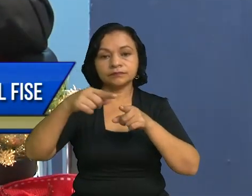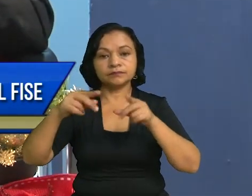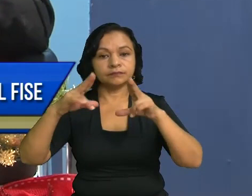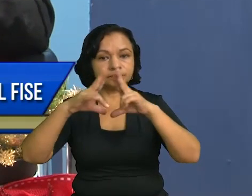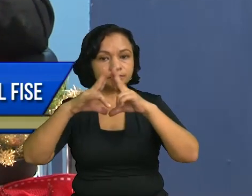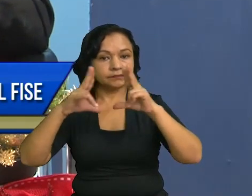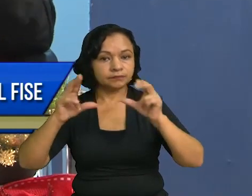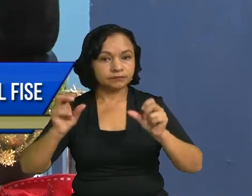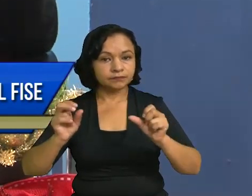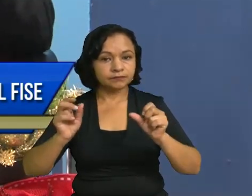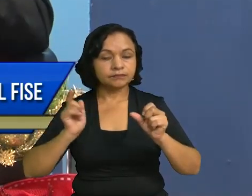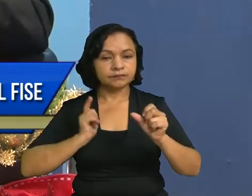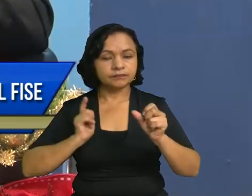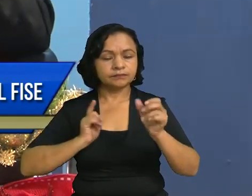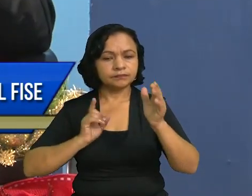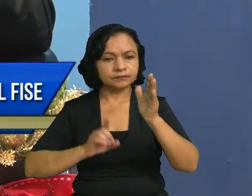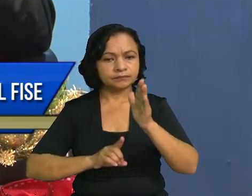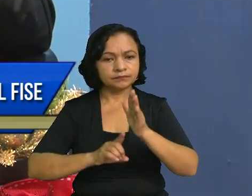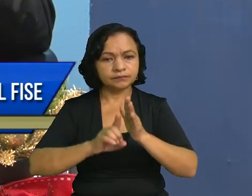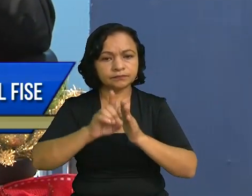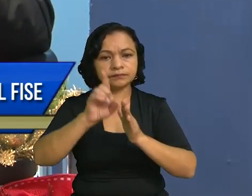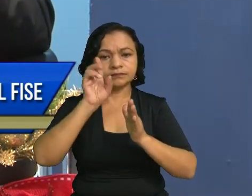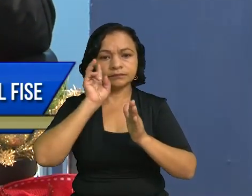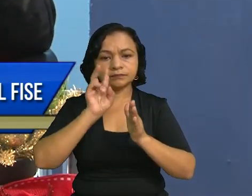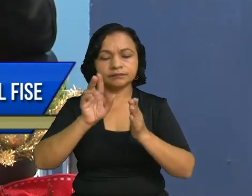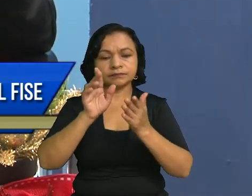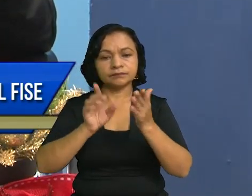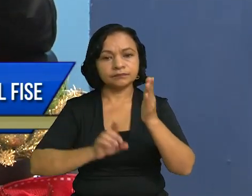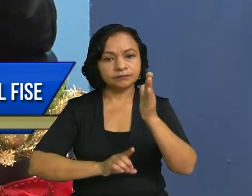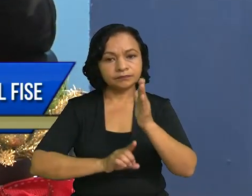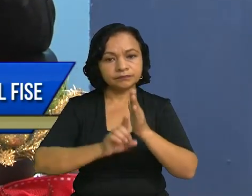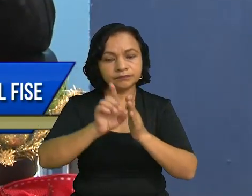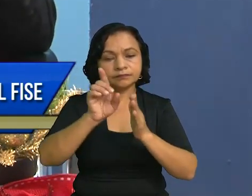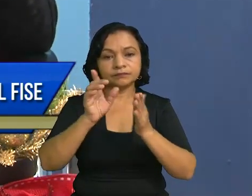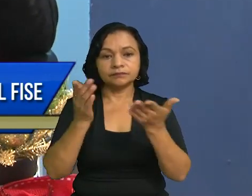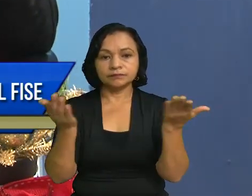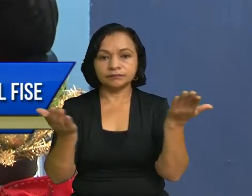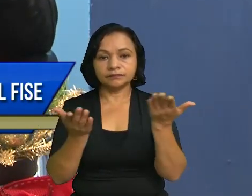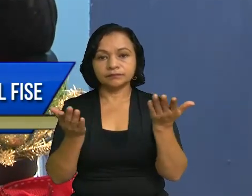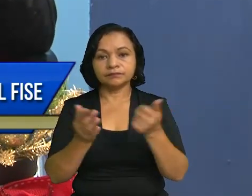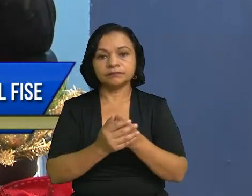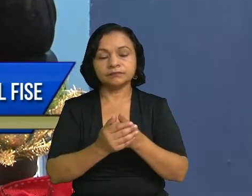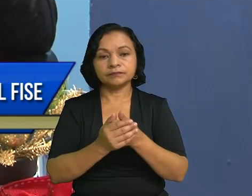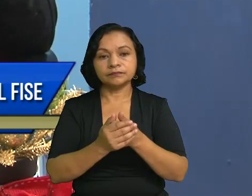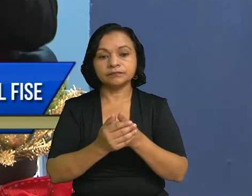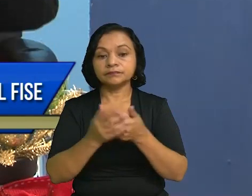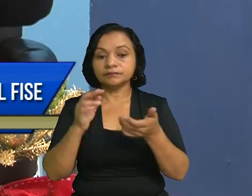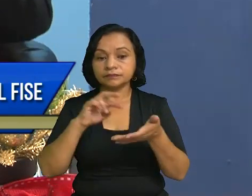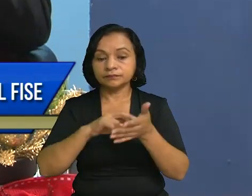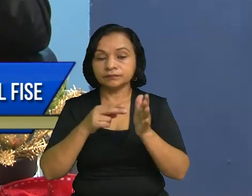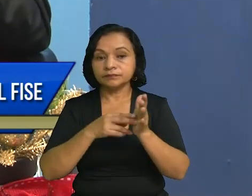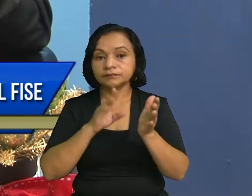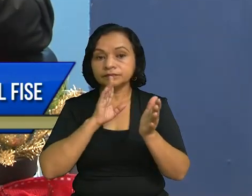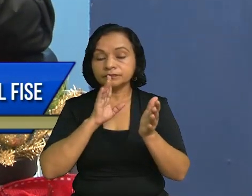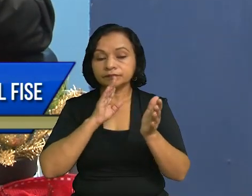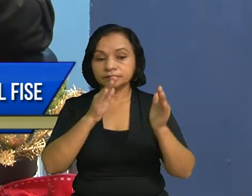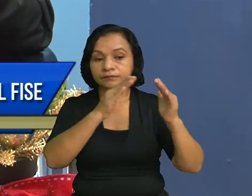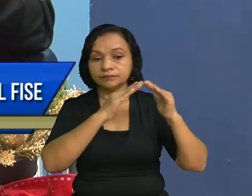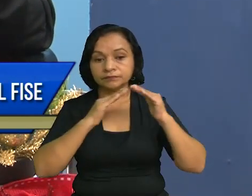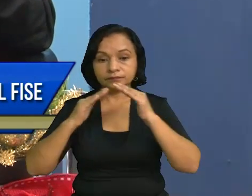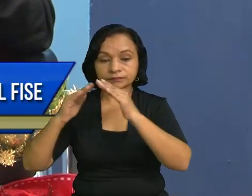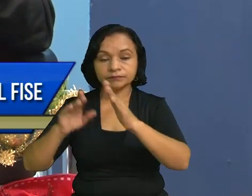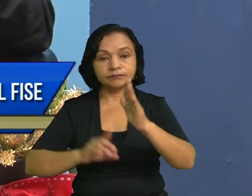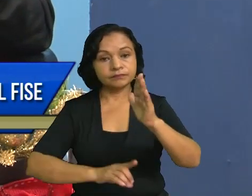también avanza desde el punto de vista del progreso y el desarrollo a eso a veces se le llama en una comunidad el